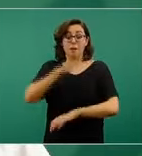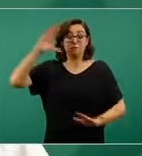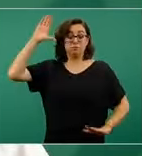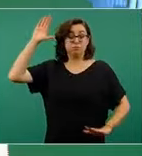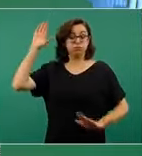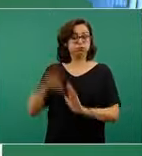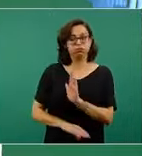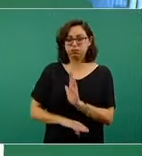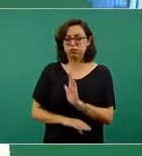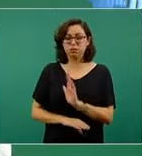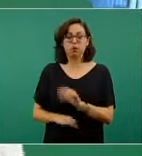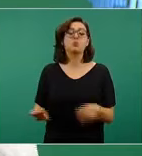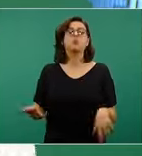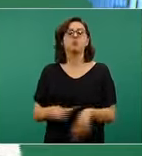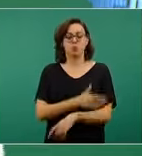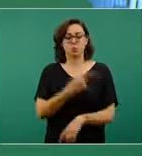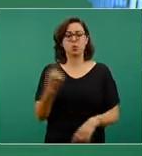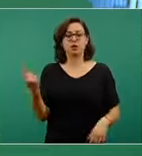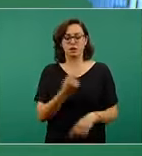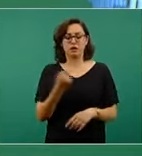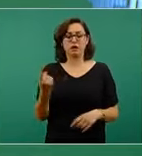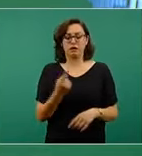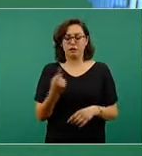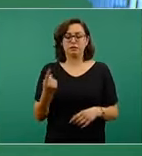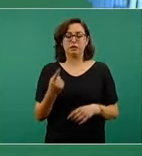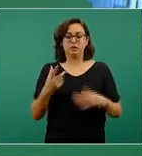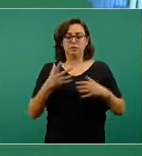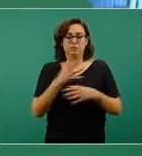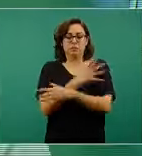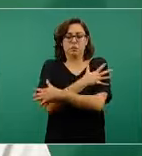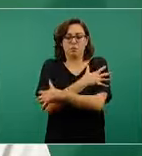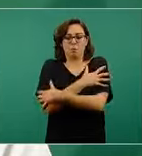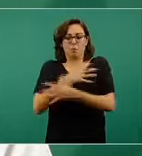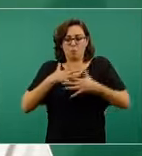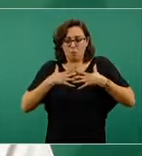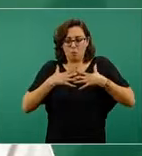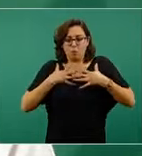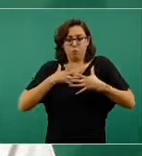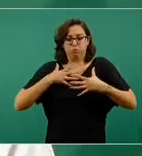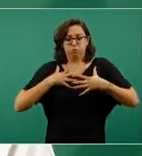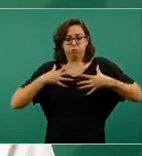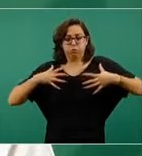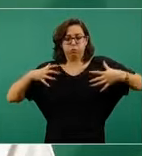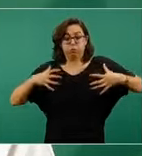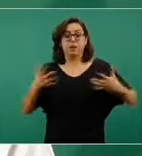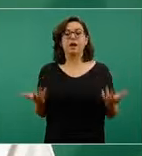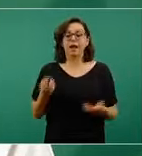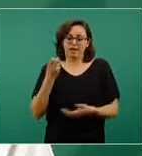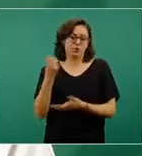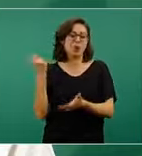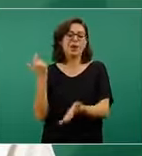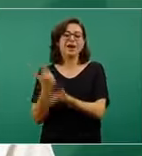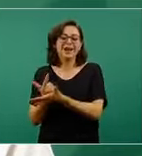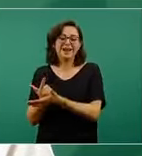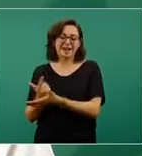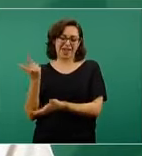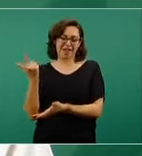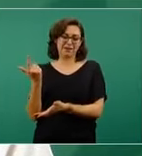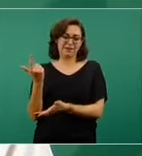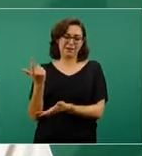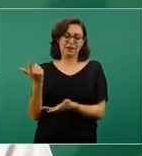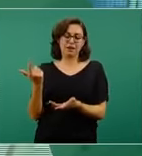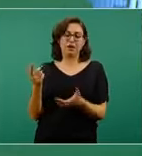fue a múltiples partes del cuerpo al mismo tiempo. Entonces, reacciones graves generalmente se distinguen por un síndrome que se